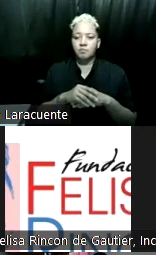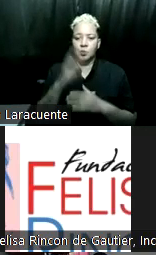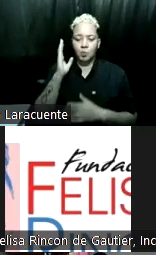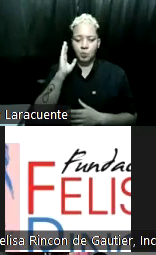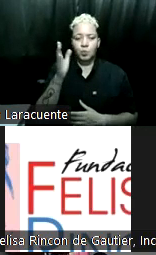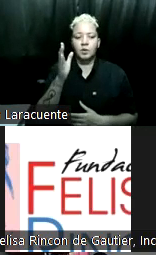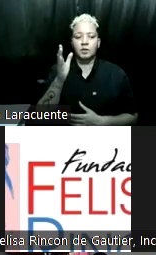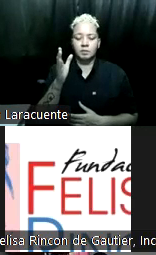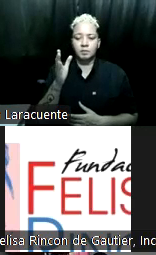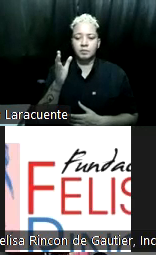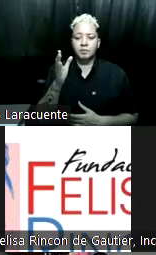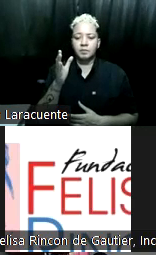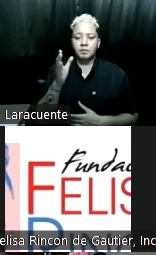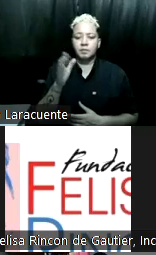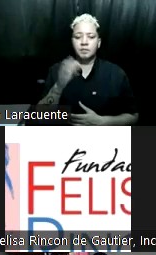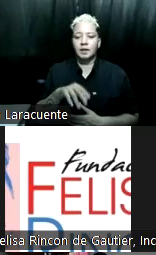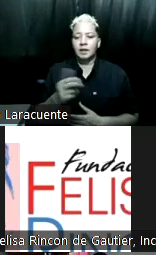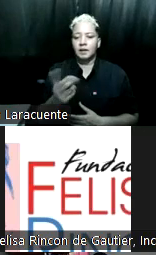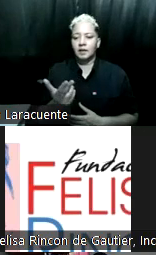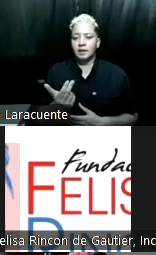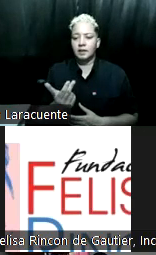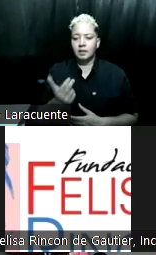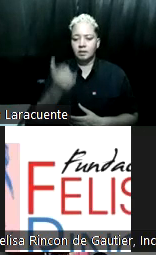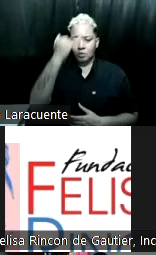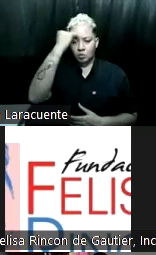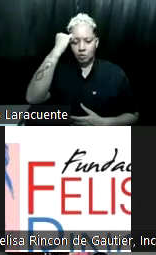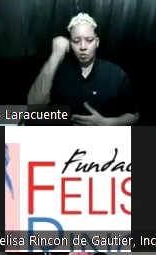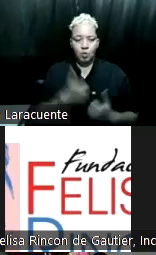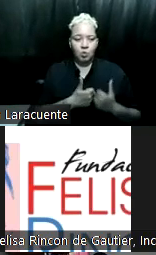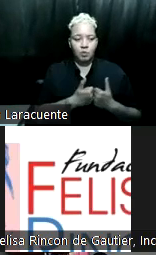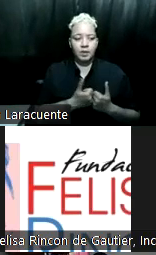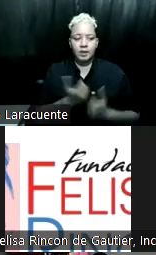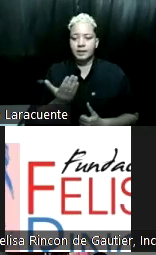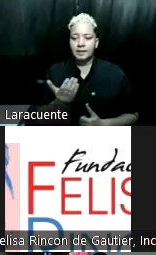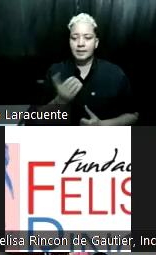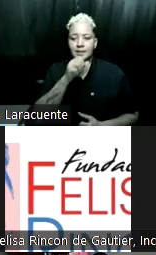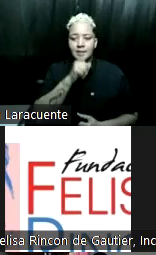contraerá matrimonio el 13 de julio con su novia, una joven de 15 años.